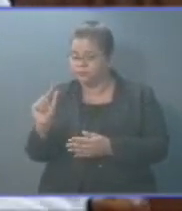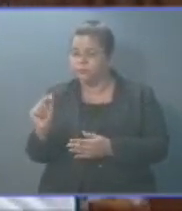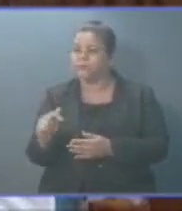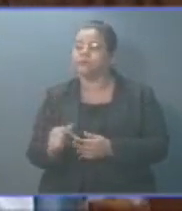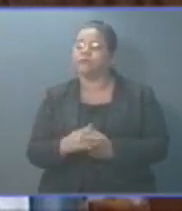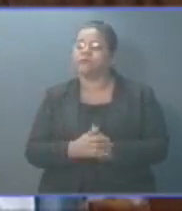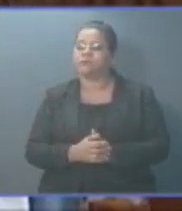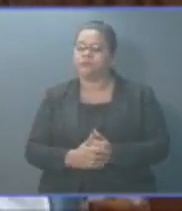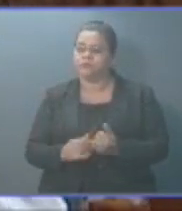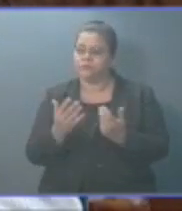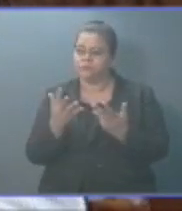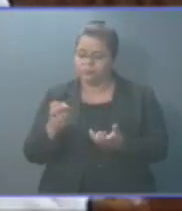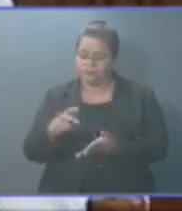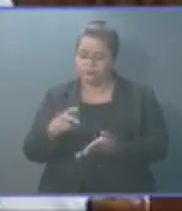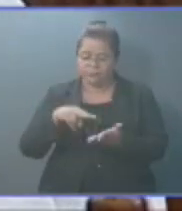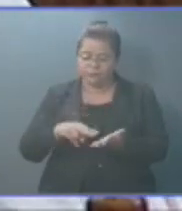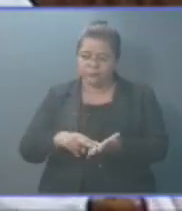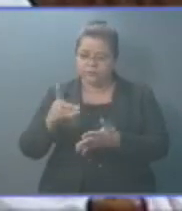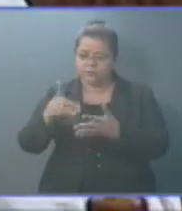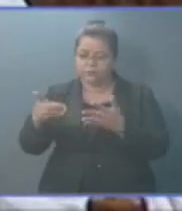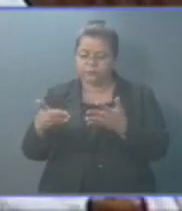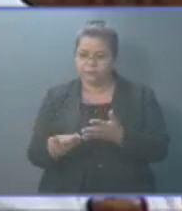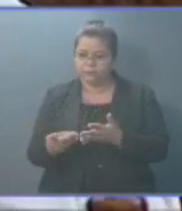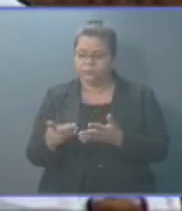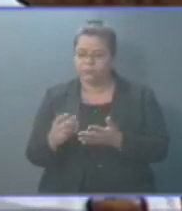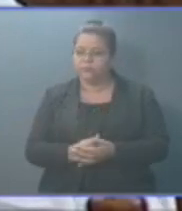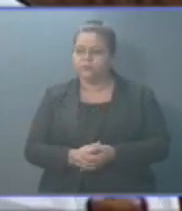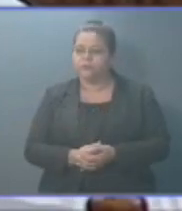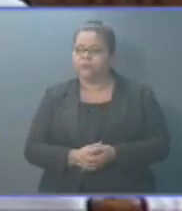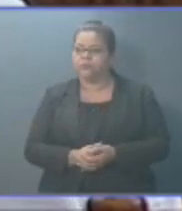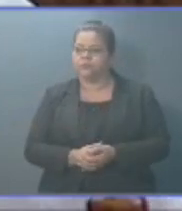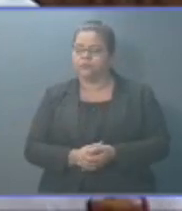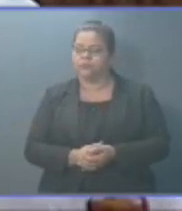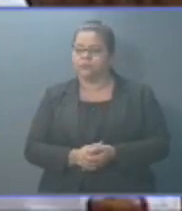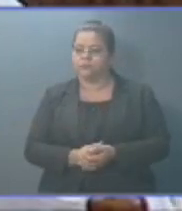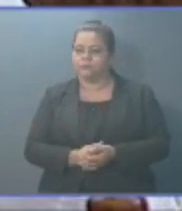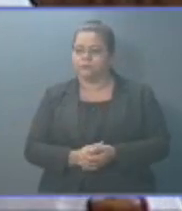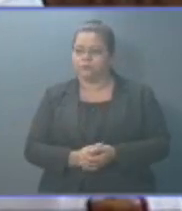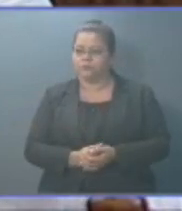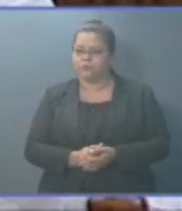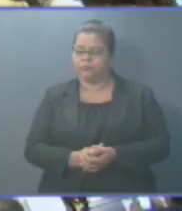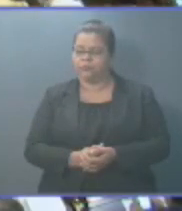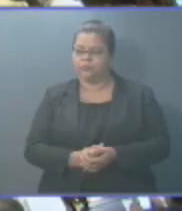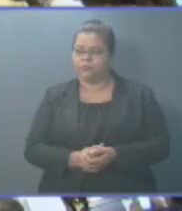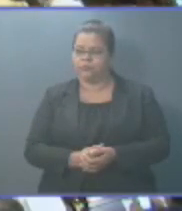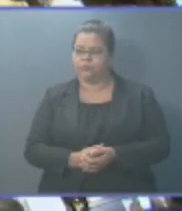lo permite, le daré lectura al respectivo proyecto de decreto.